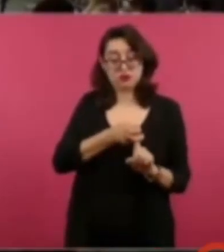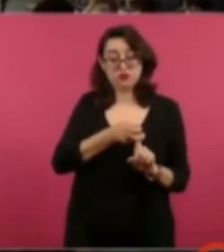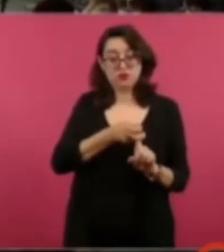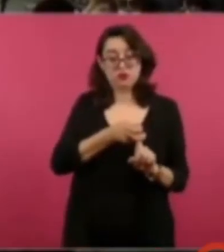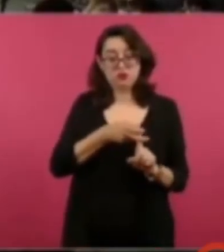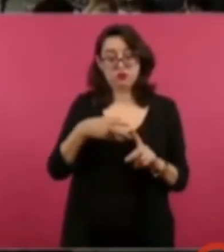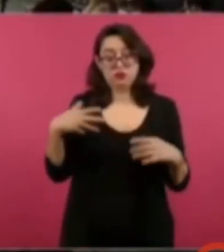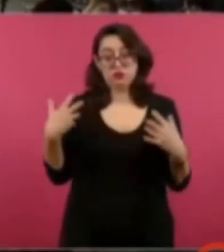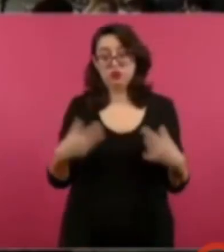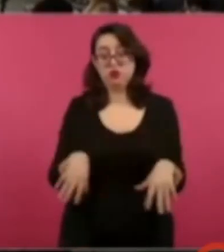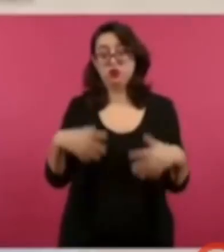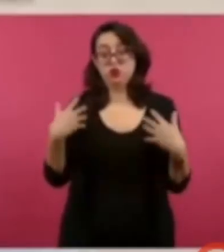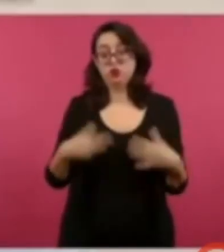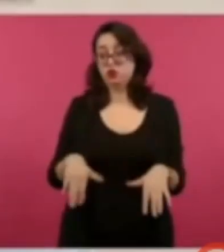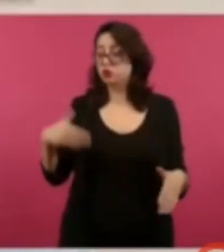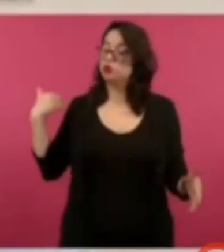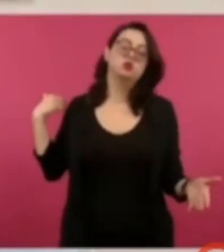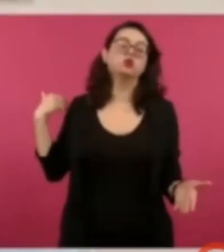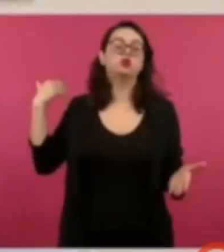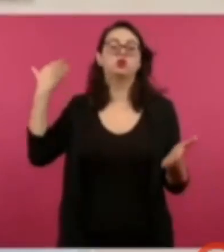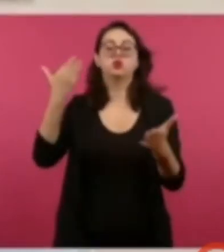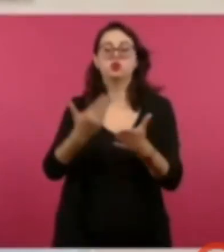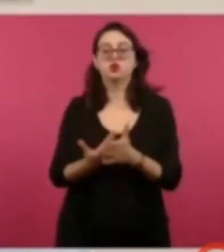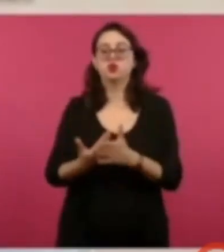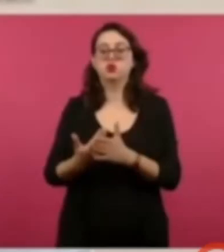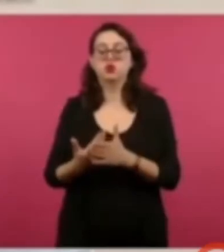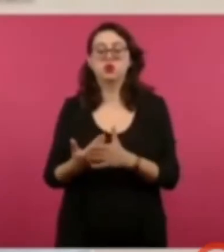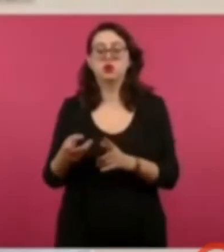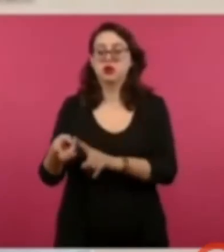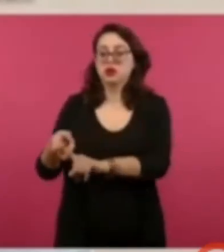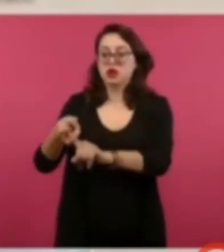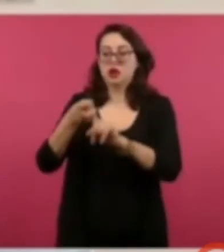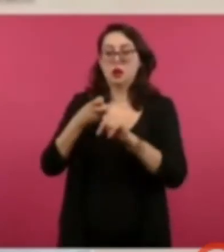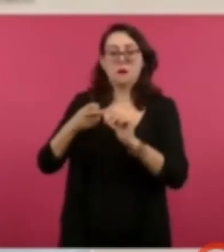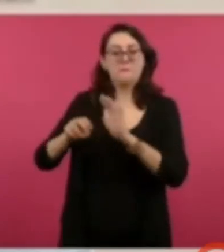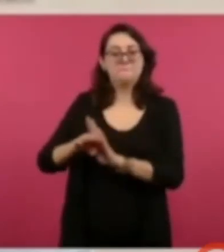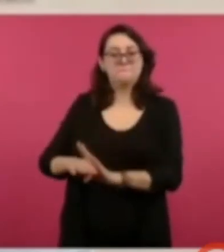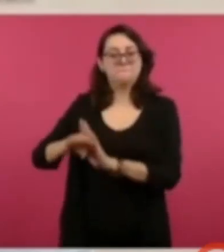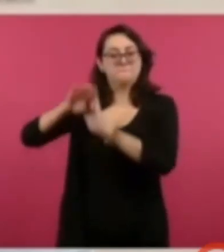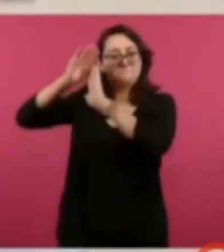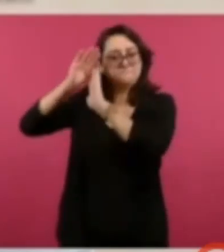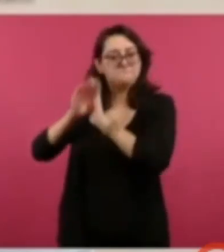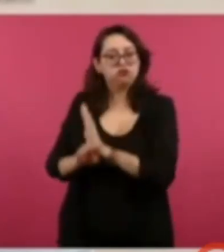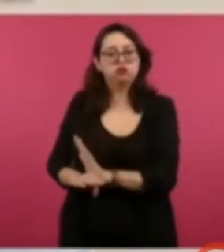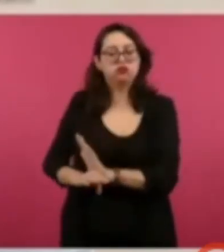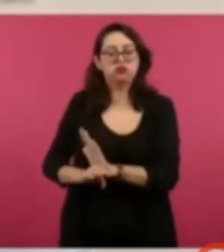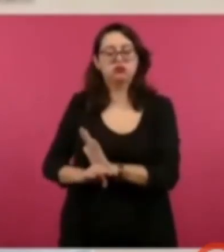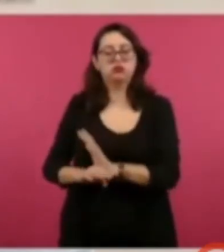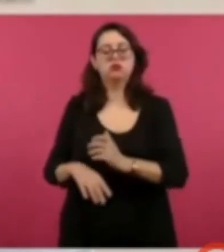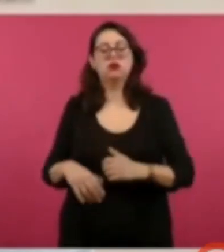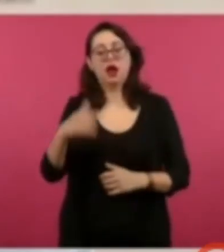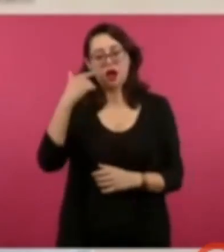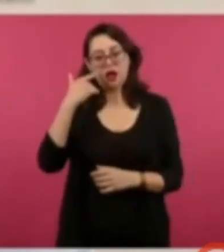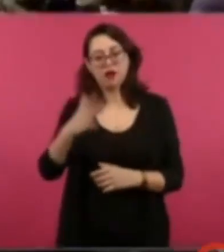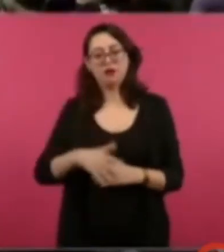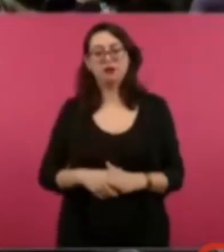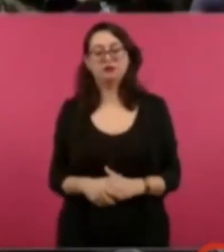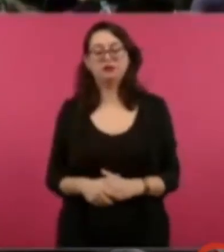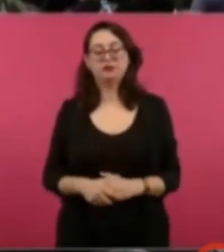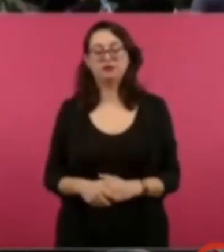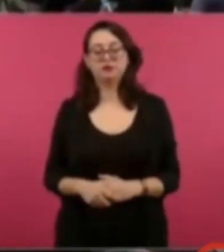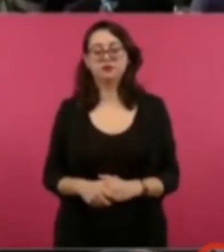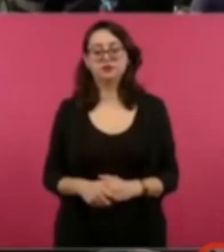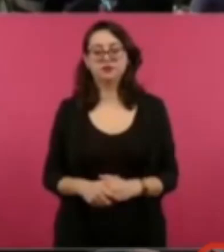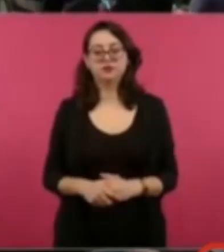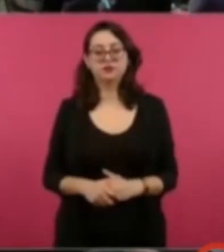cómo ha disminuido el número de secuestros. A ver,